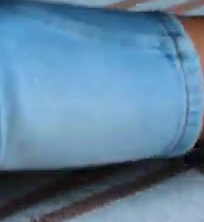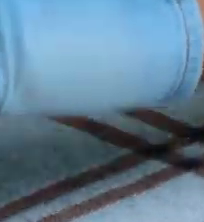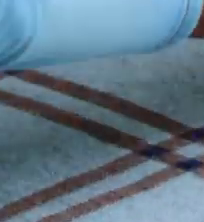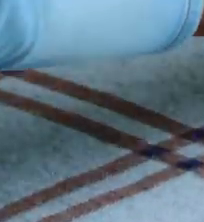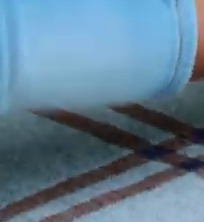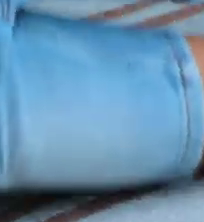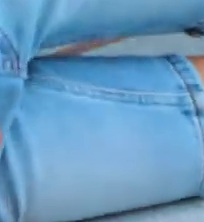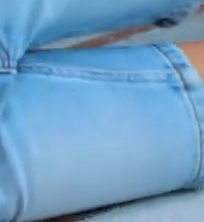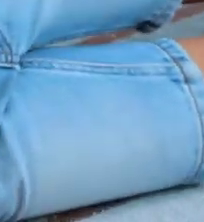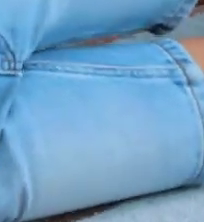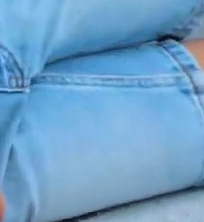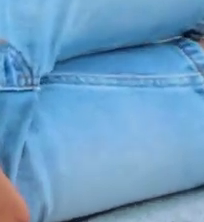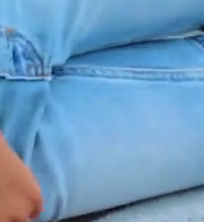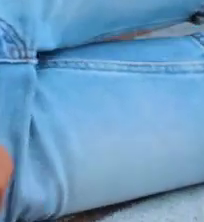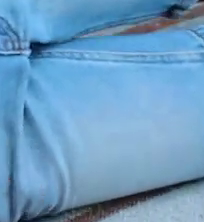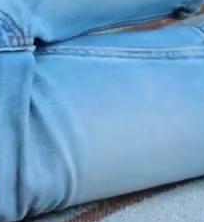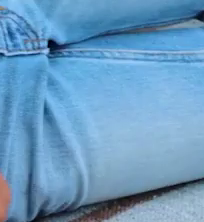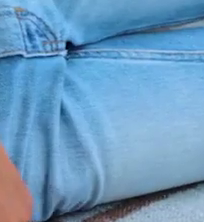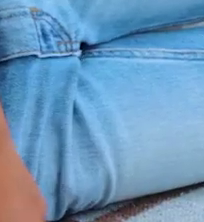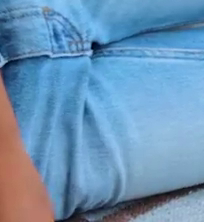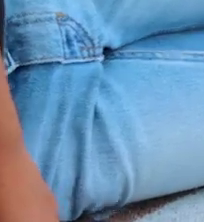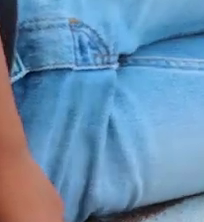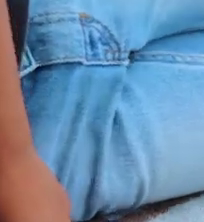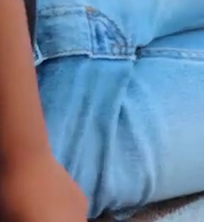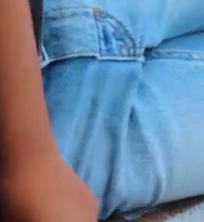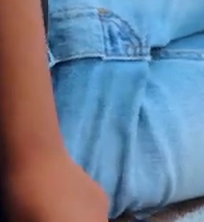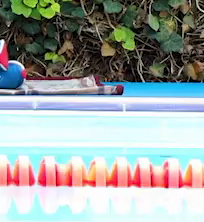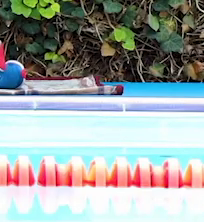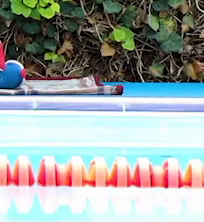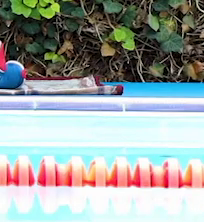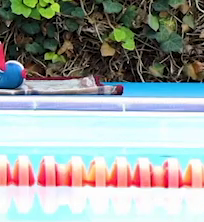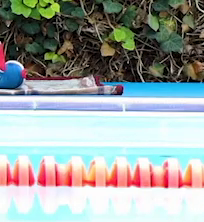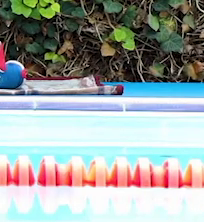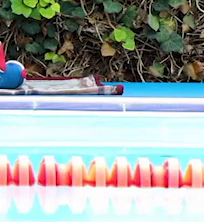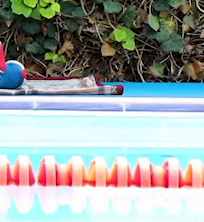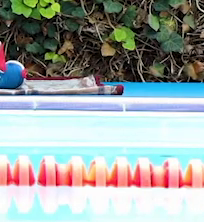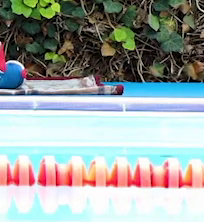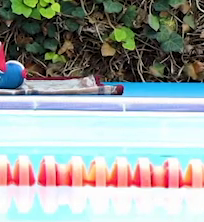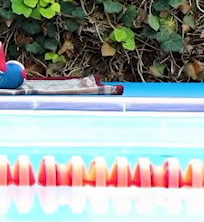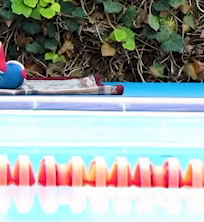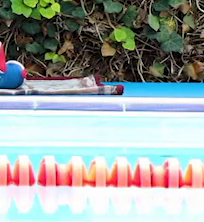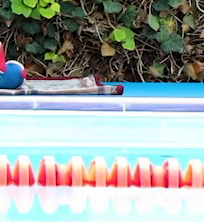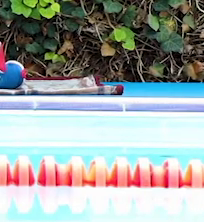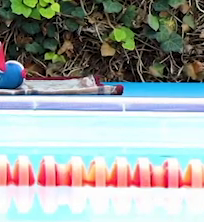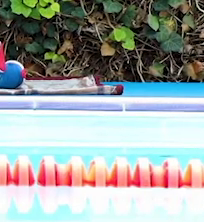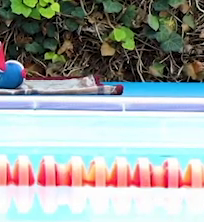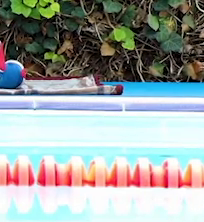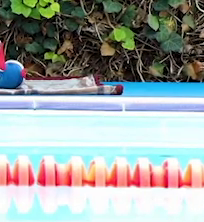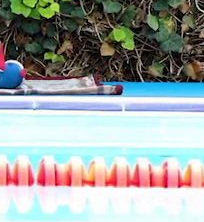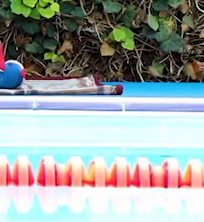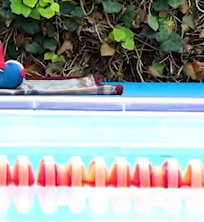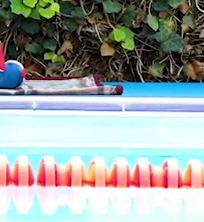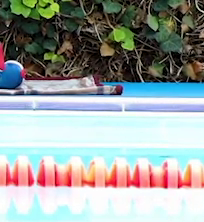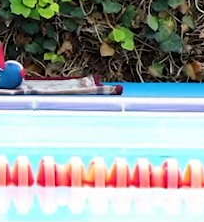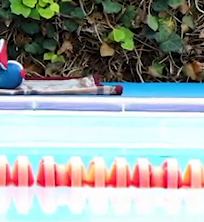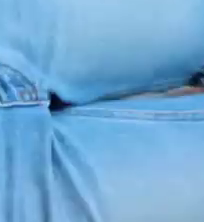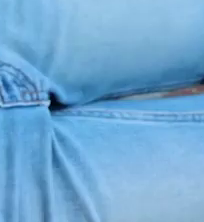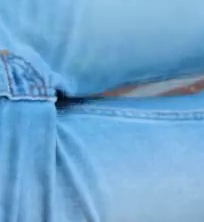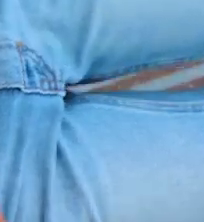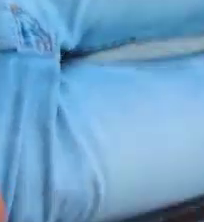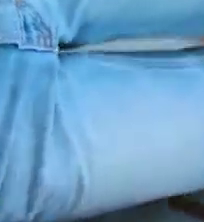1, 2, 3. Respiramos, exhalamos, respiramos, exhalamos.